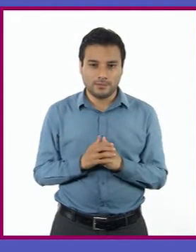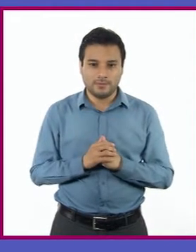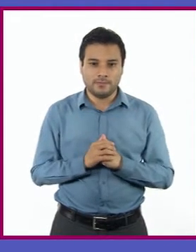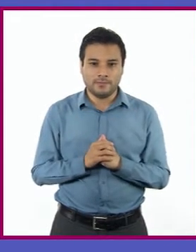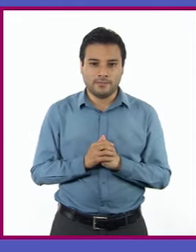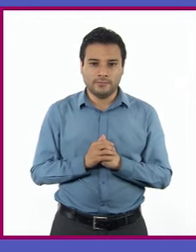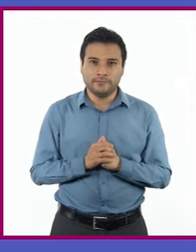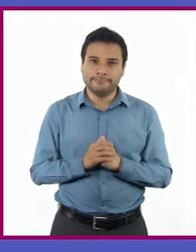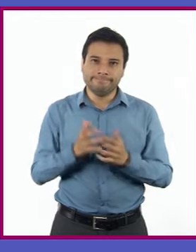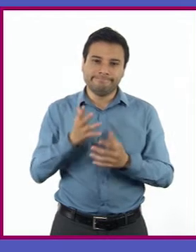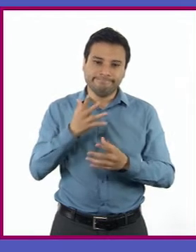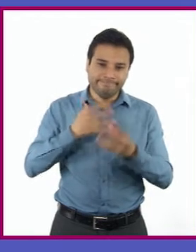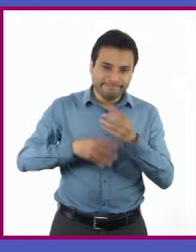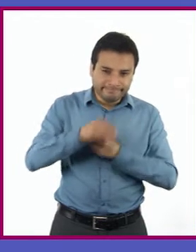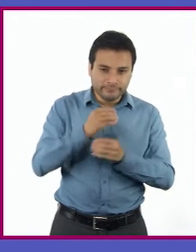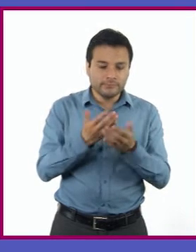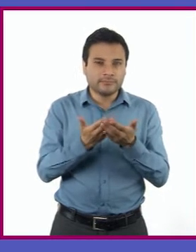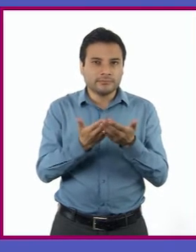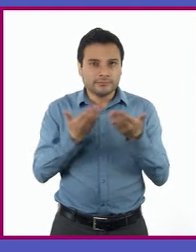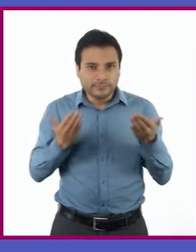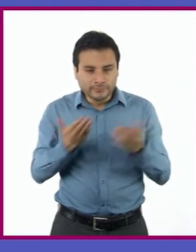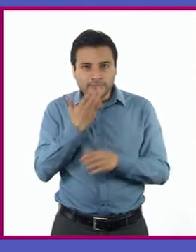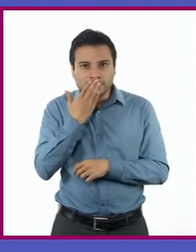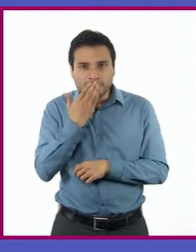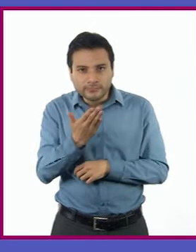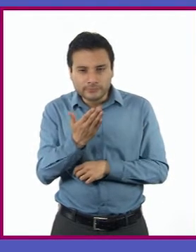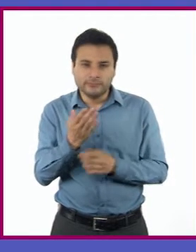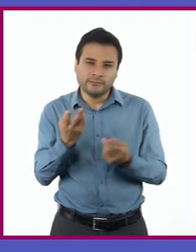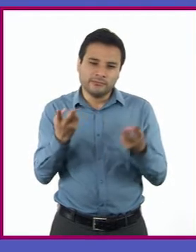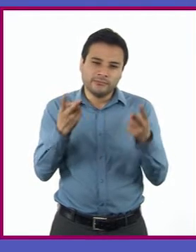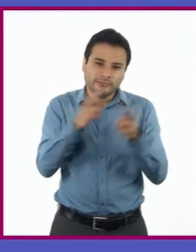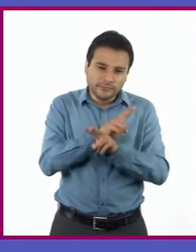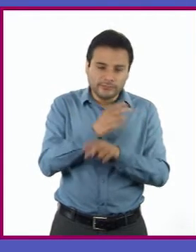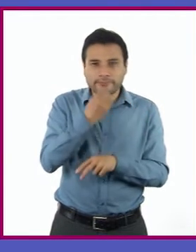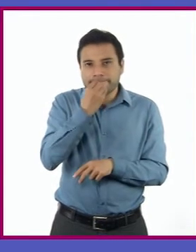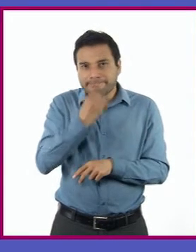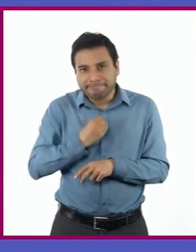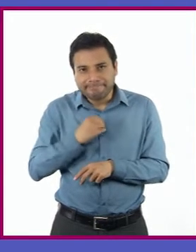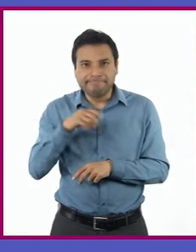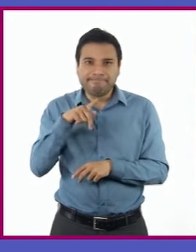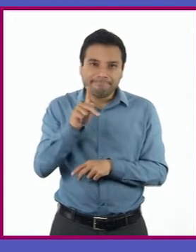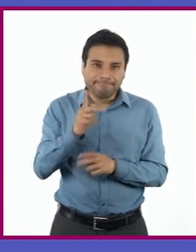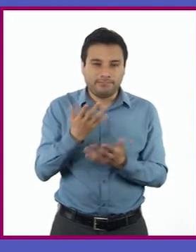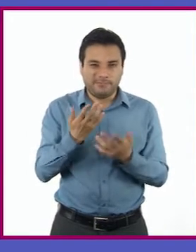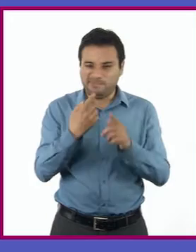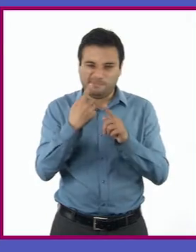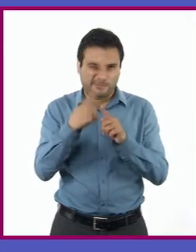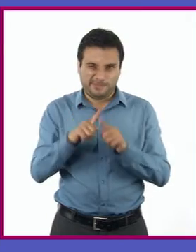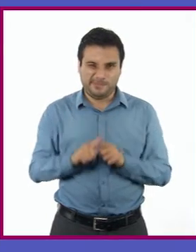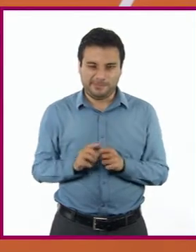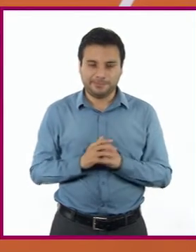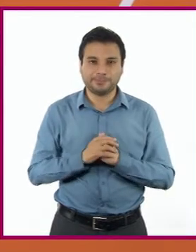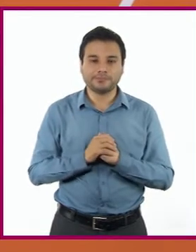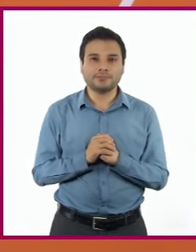contraargumentativos. En cambio, ahora bien, por el contrario, aunque, sin embargo, no obstante,